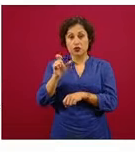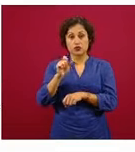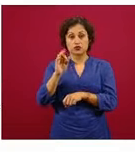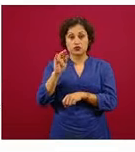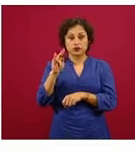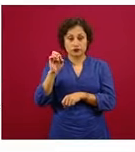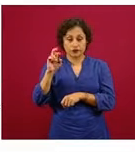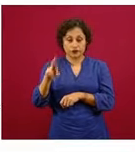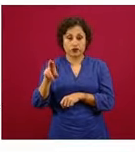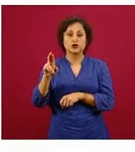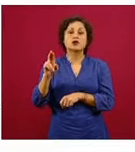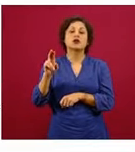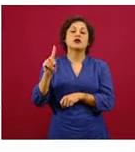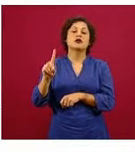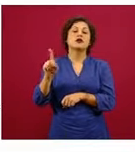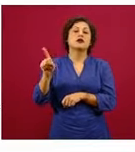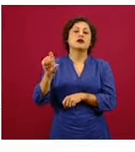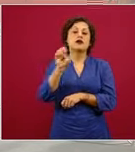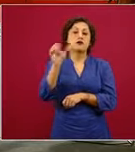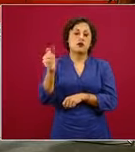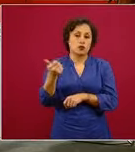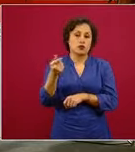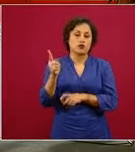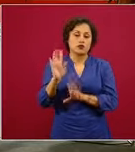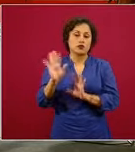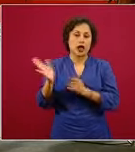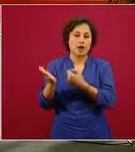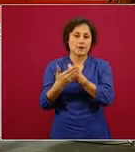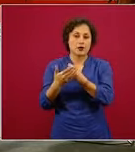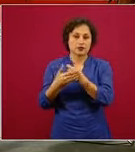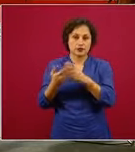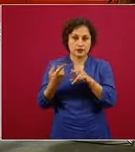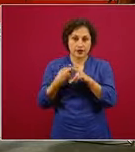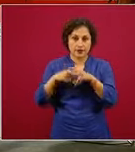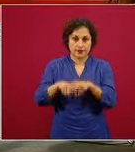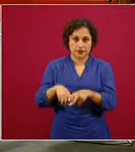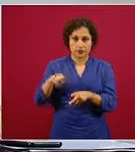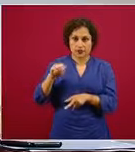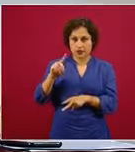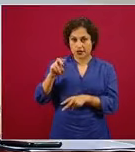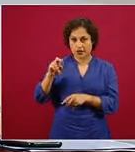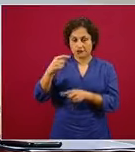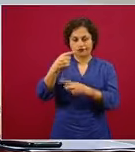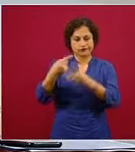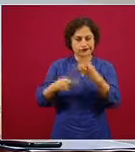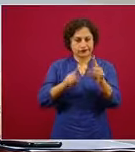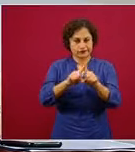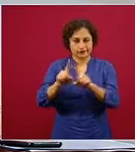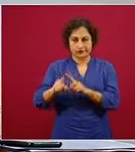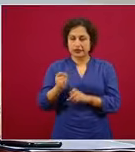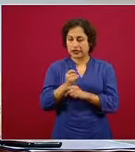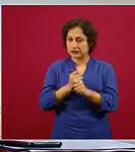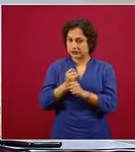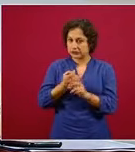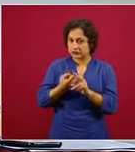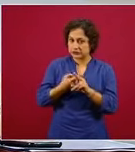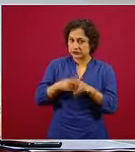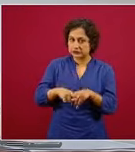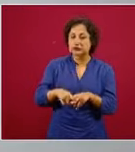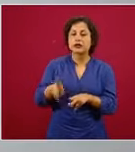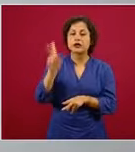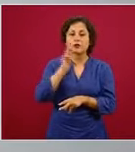en tercer, por iniciar, todavía está en estos días, la inicio en Moderna. Hay otras prometedoras,